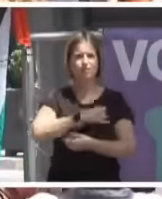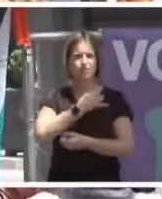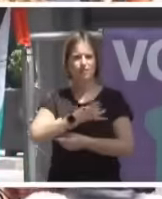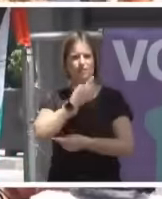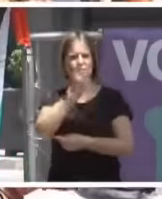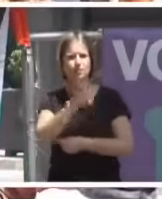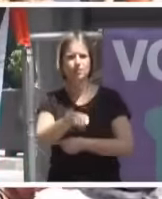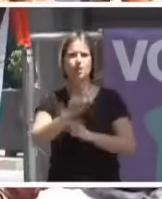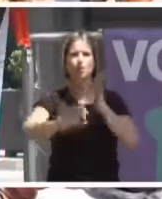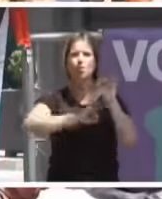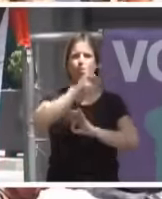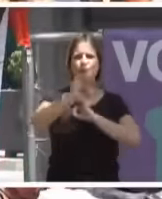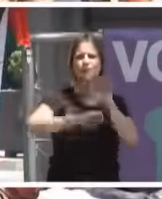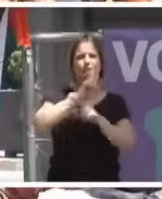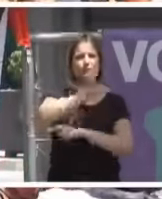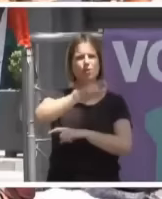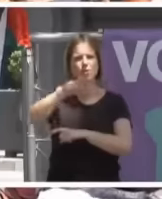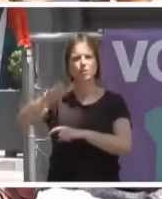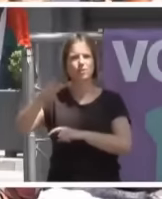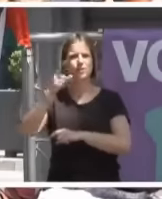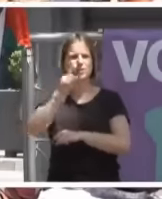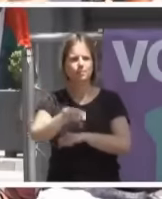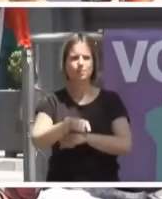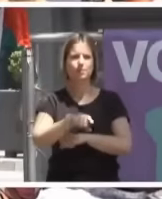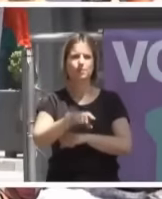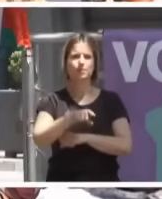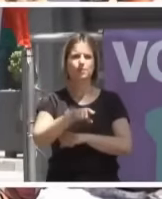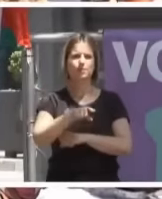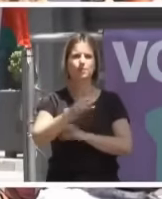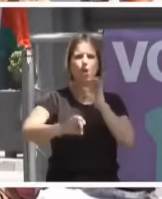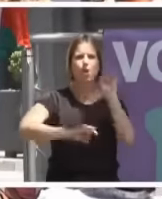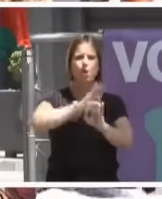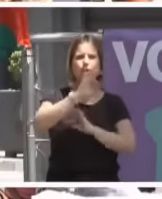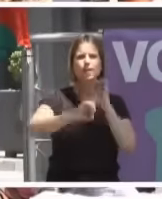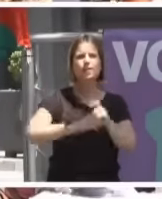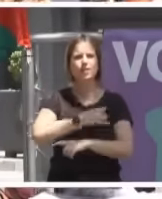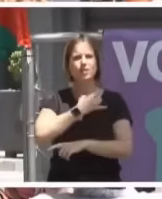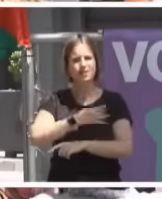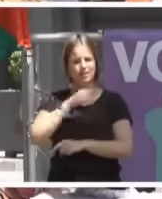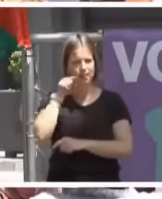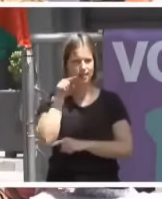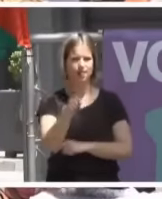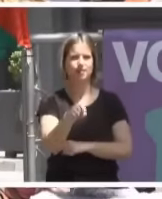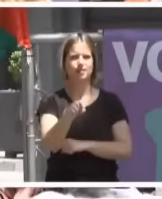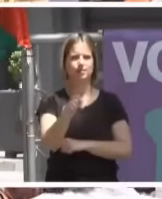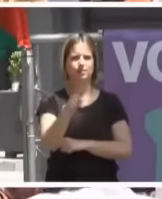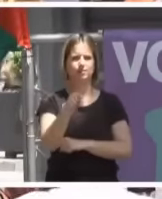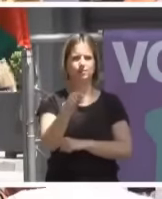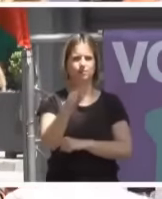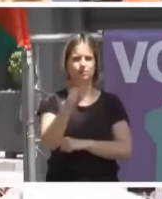sindicatos, en las organizaciones populares, en las organizaciones sindicales.